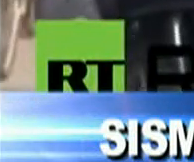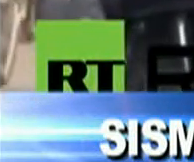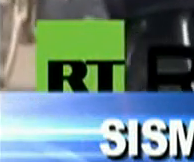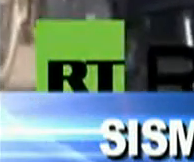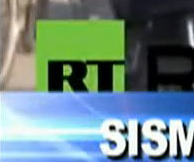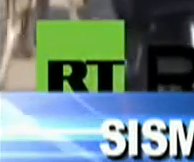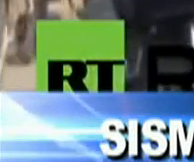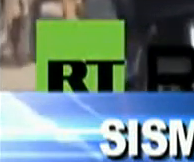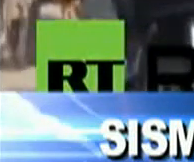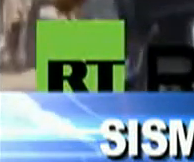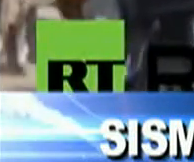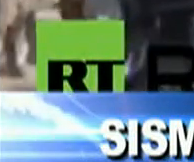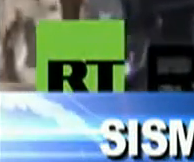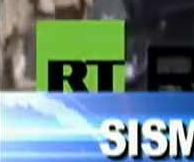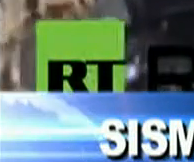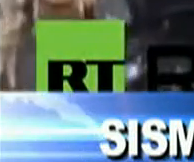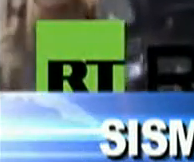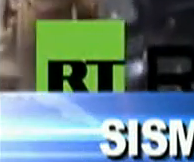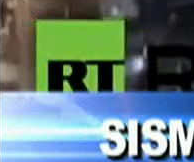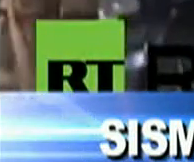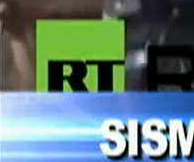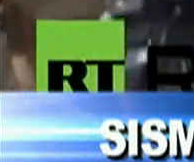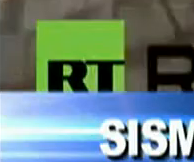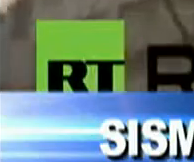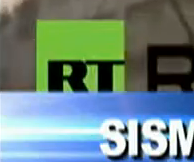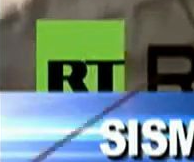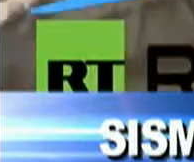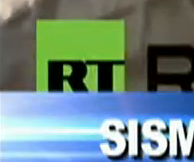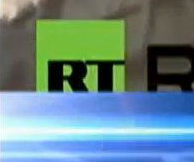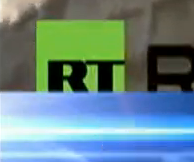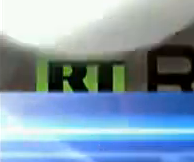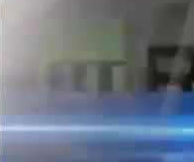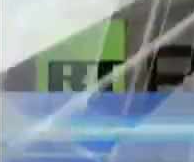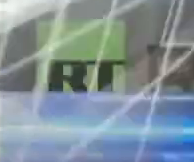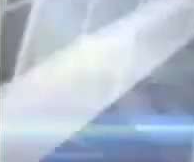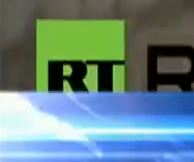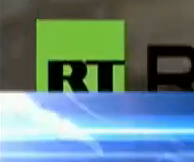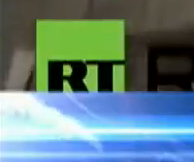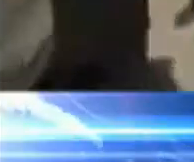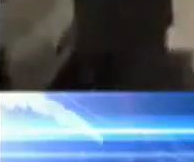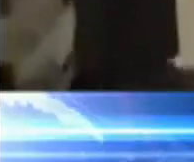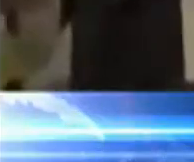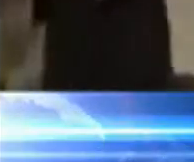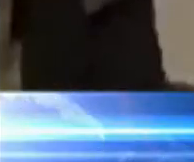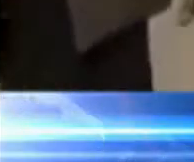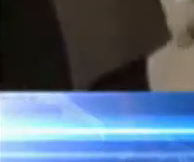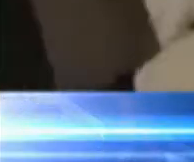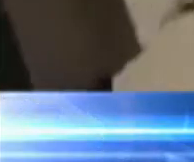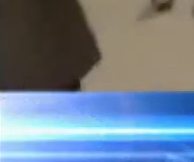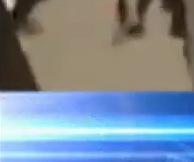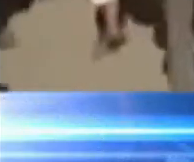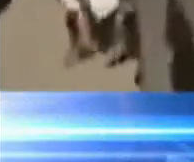la noticia, emisión estelar.